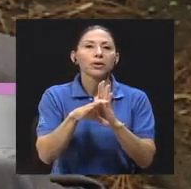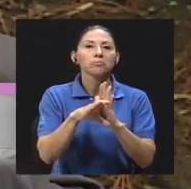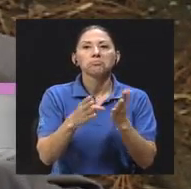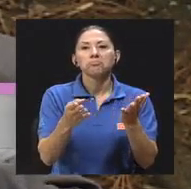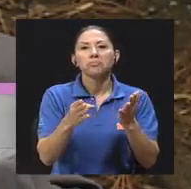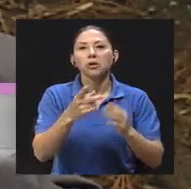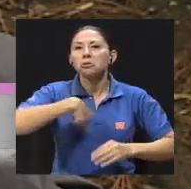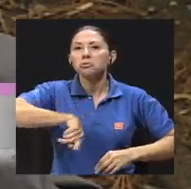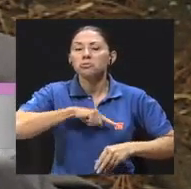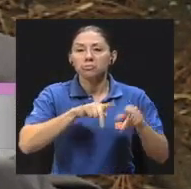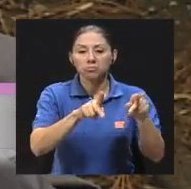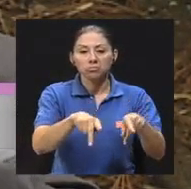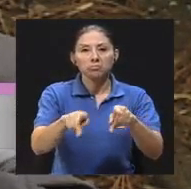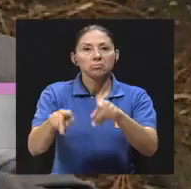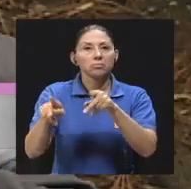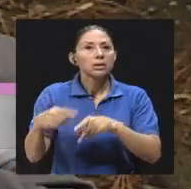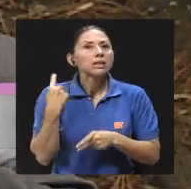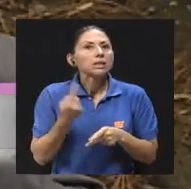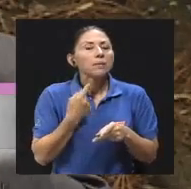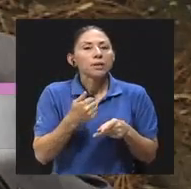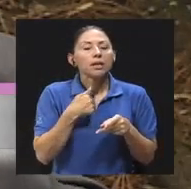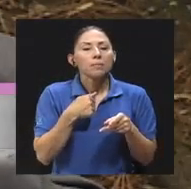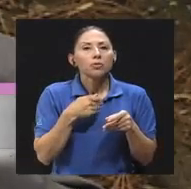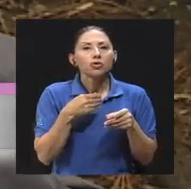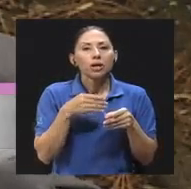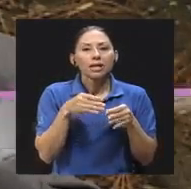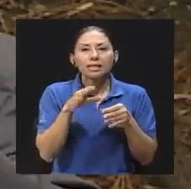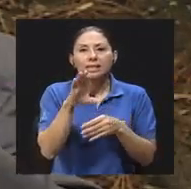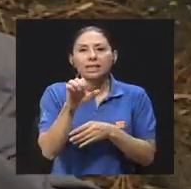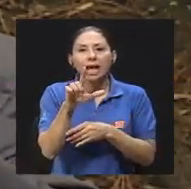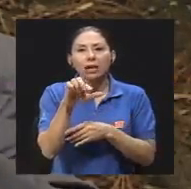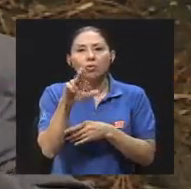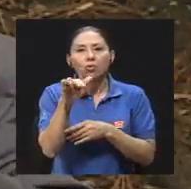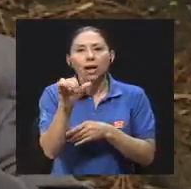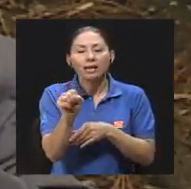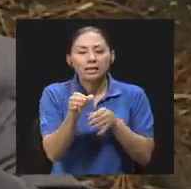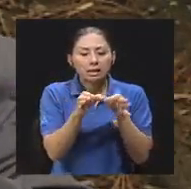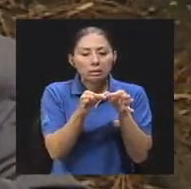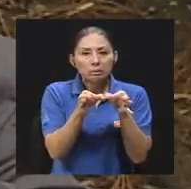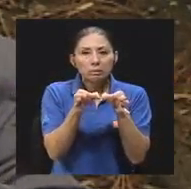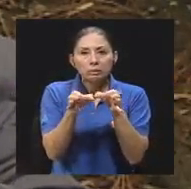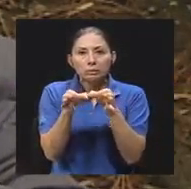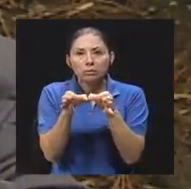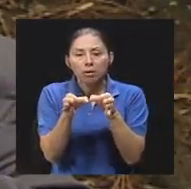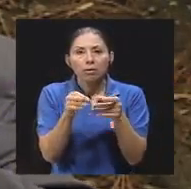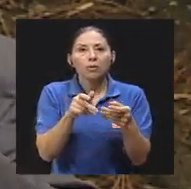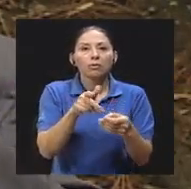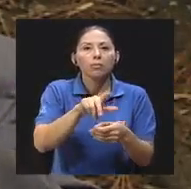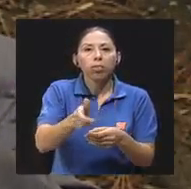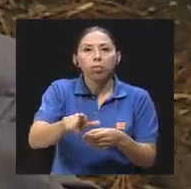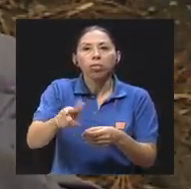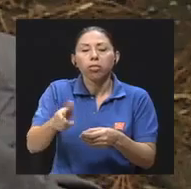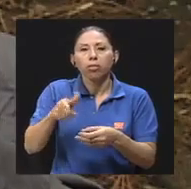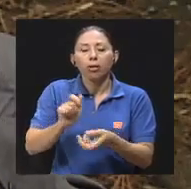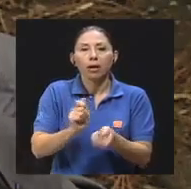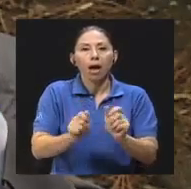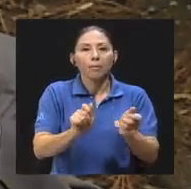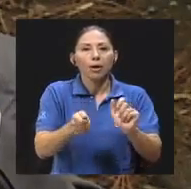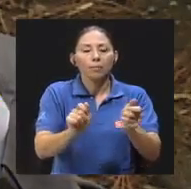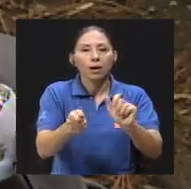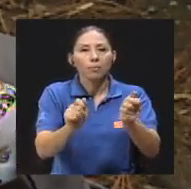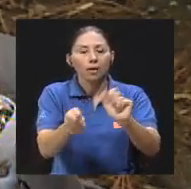normalmente nosotros los seres humanos estamos produciendo células de recambio. Vamos mejorando, la piel se descama, las uñas crecen.